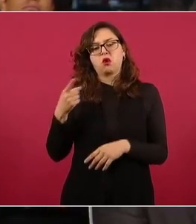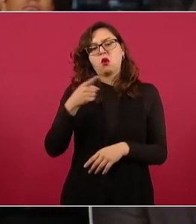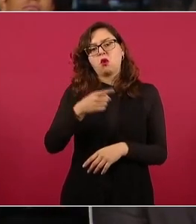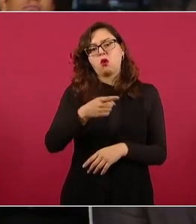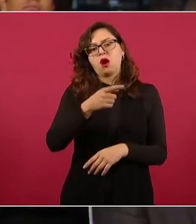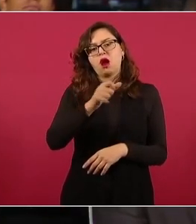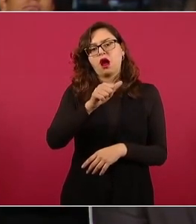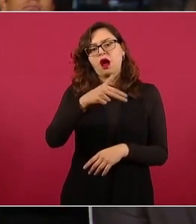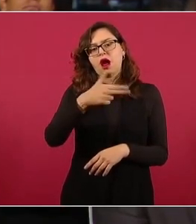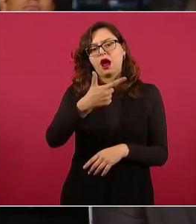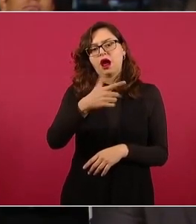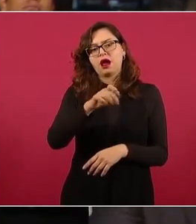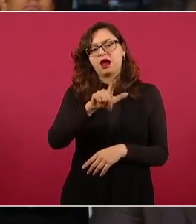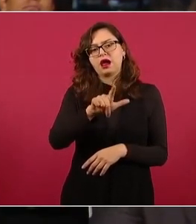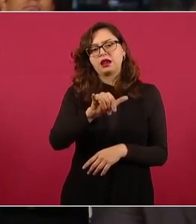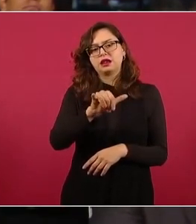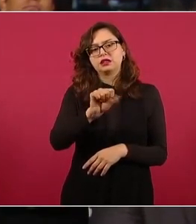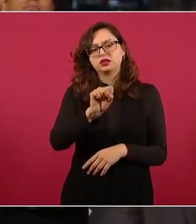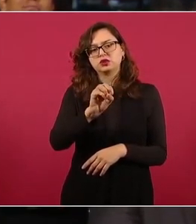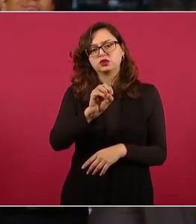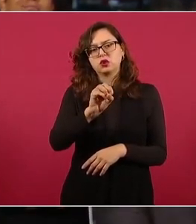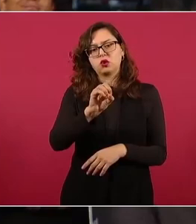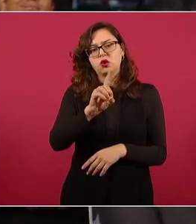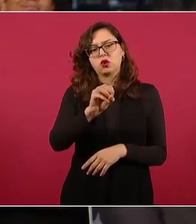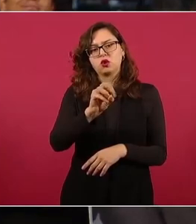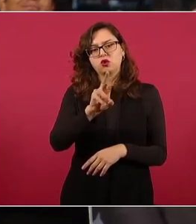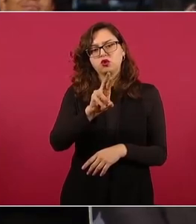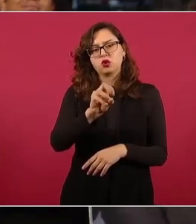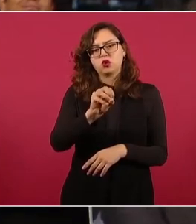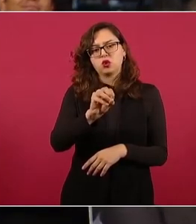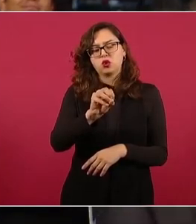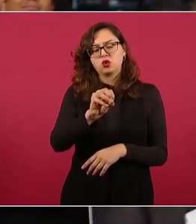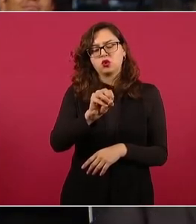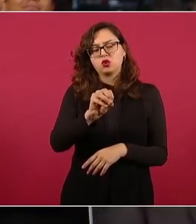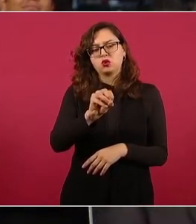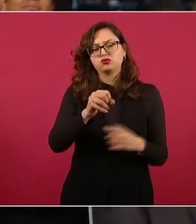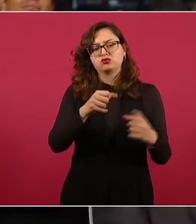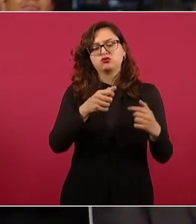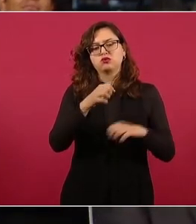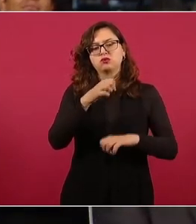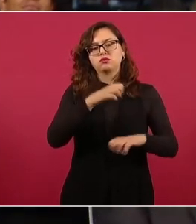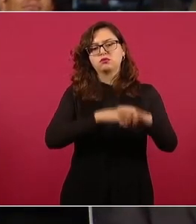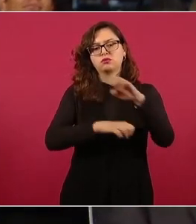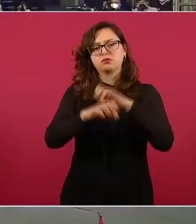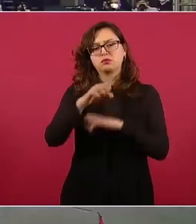Isidoro el Divino, o sea, al grupo Banpaís.